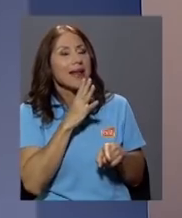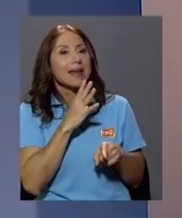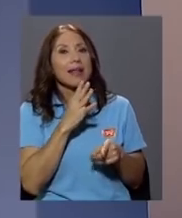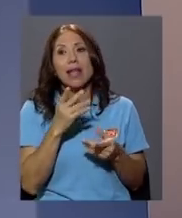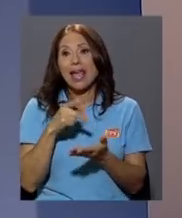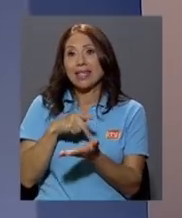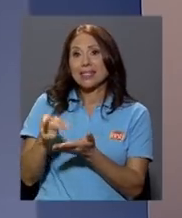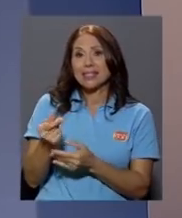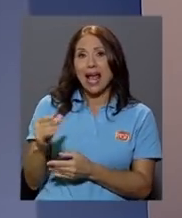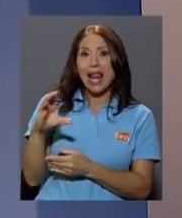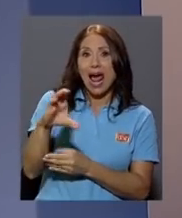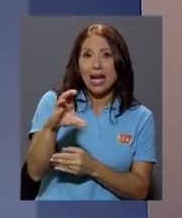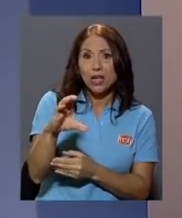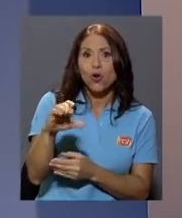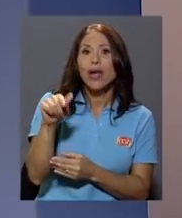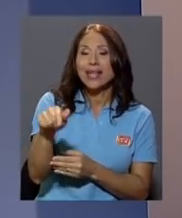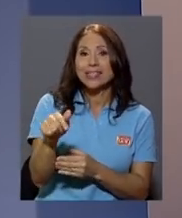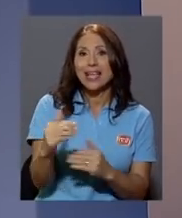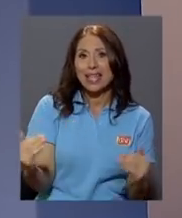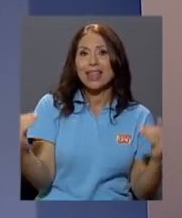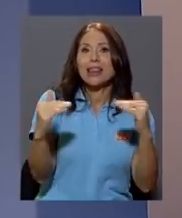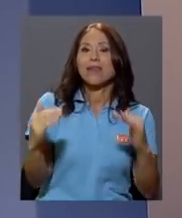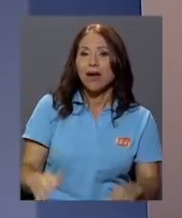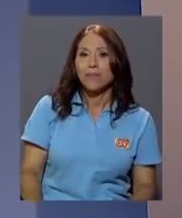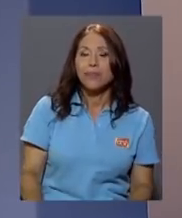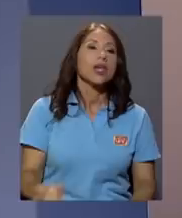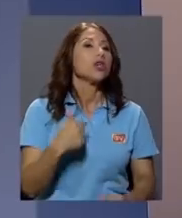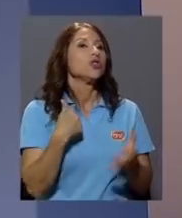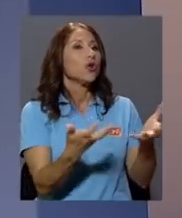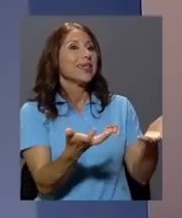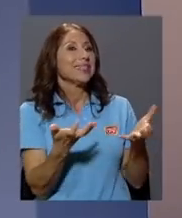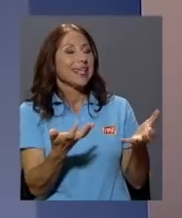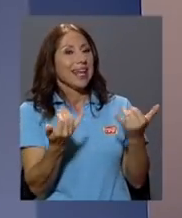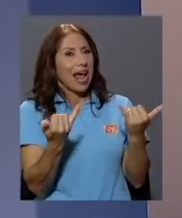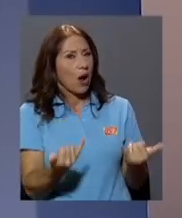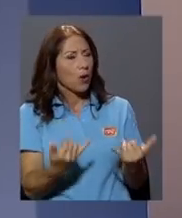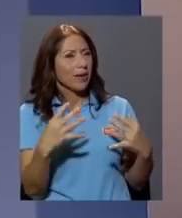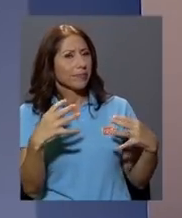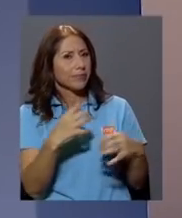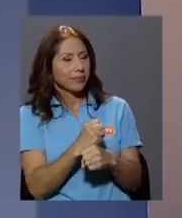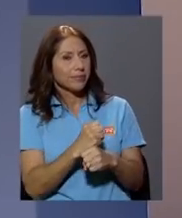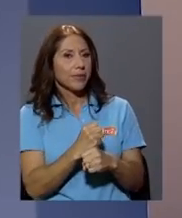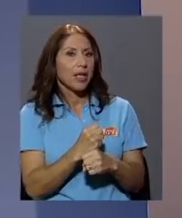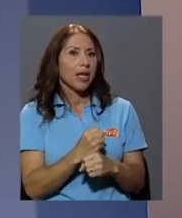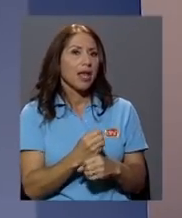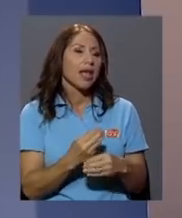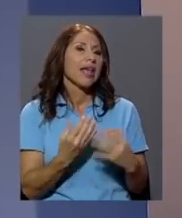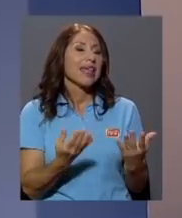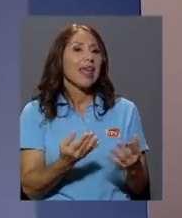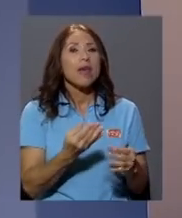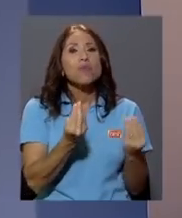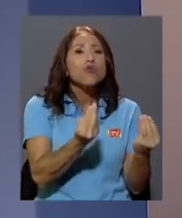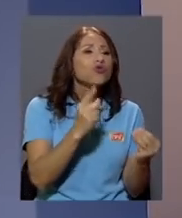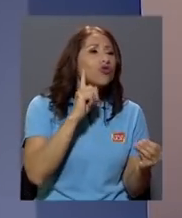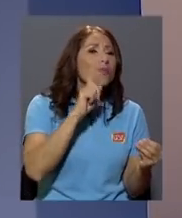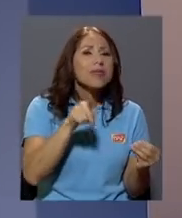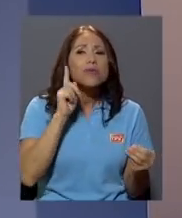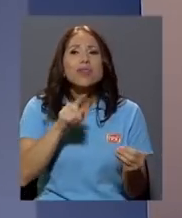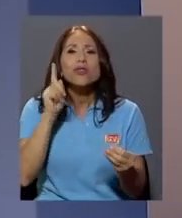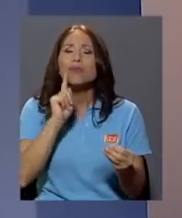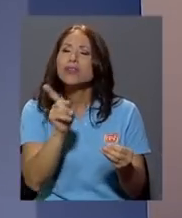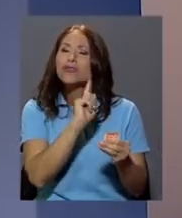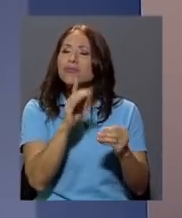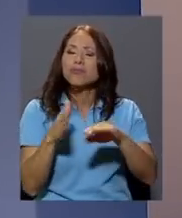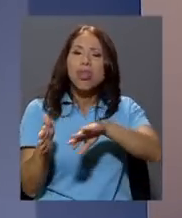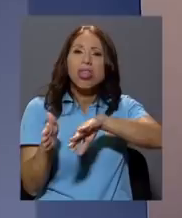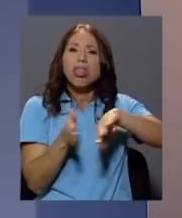Yo quisiera rescatar en salario es equitativa. Yo quisiera rescatar de este bloque tal vez mucha desmitificación de una serie